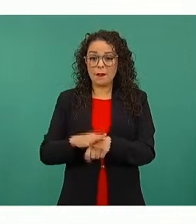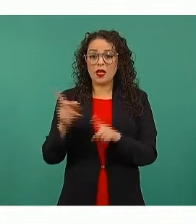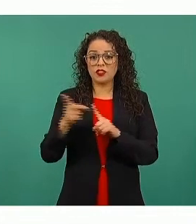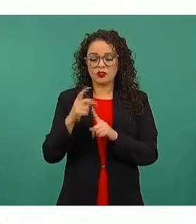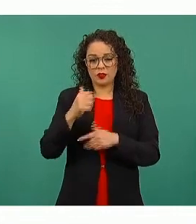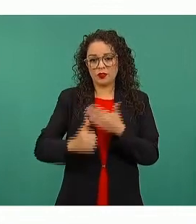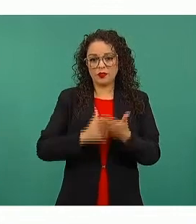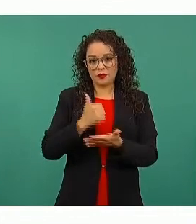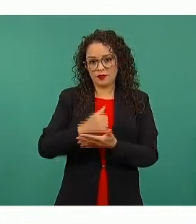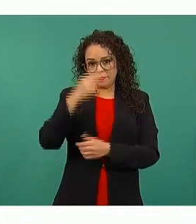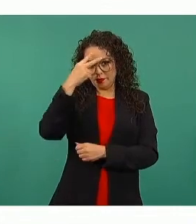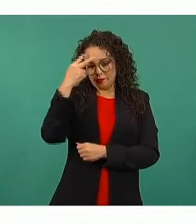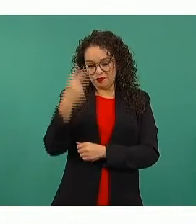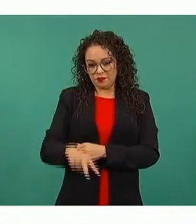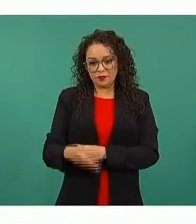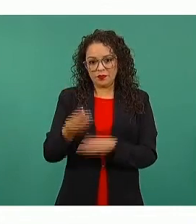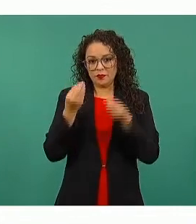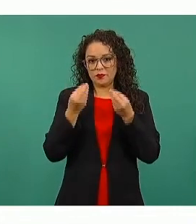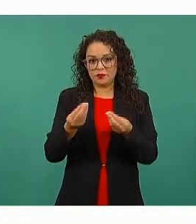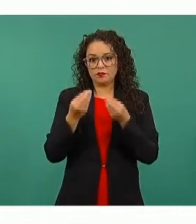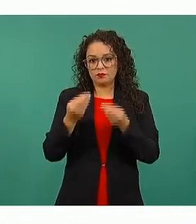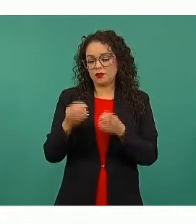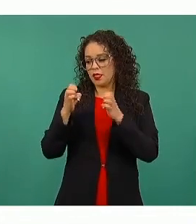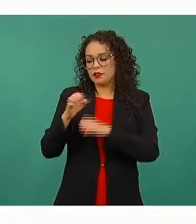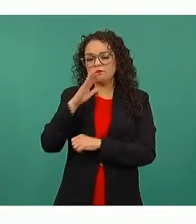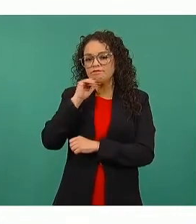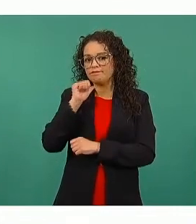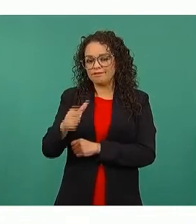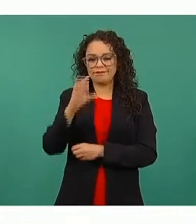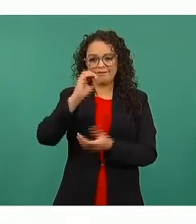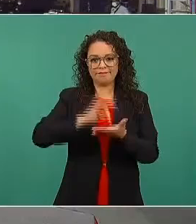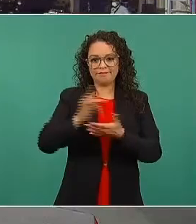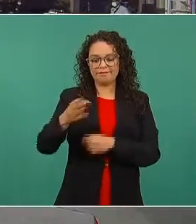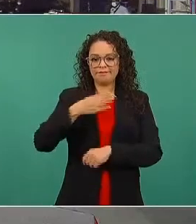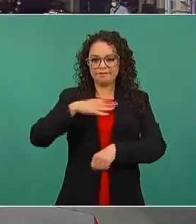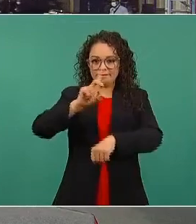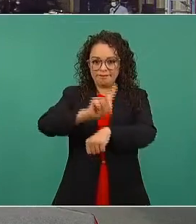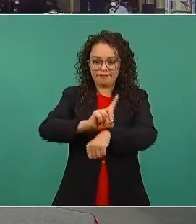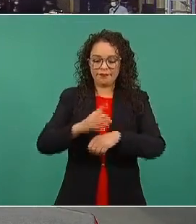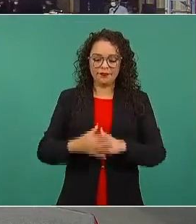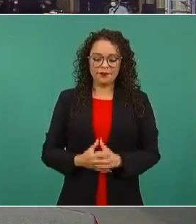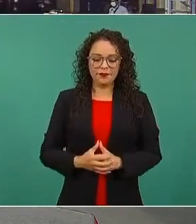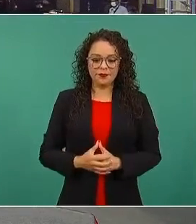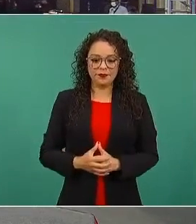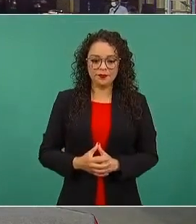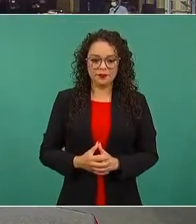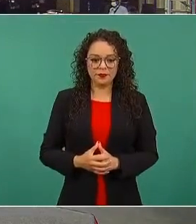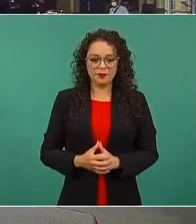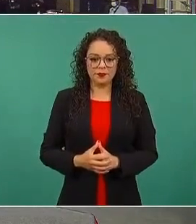la aparición de muchos cilindros en mal estado. Muchas gracias, buen día.